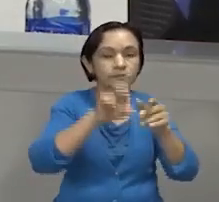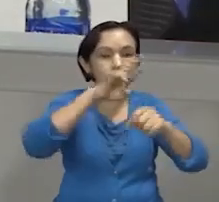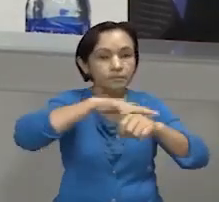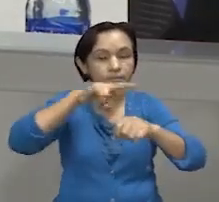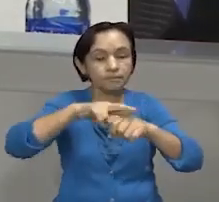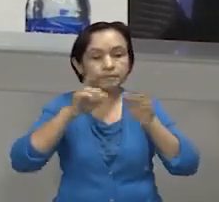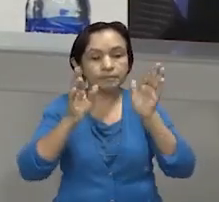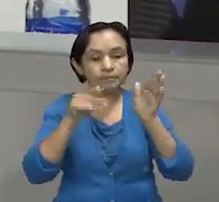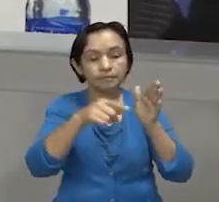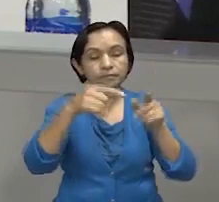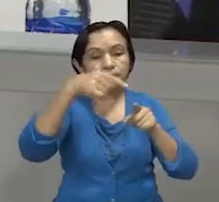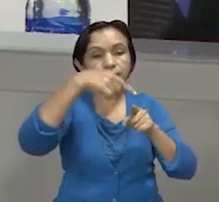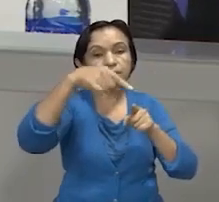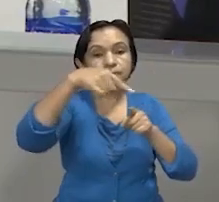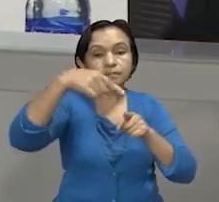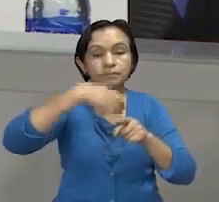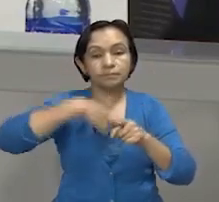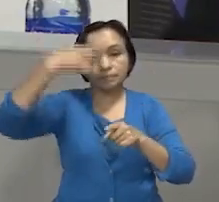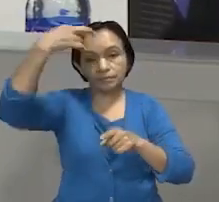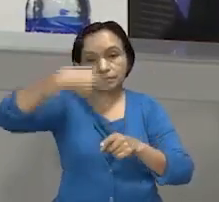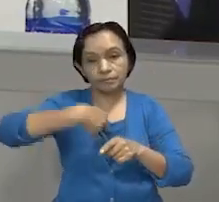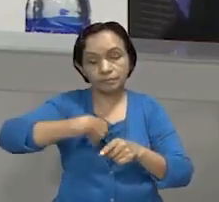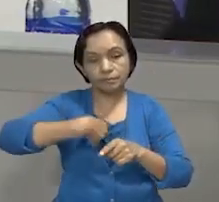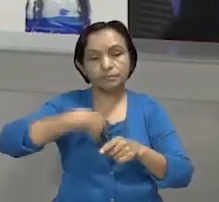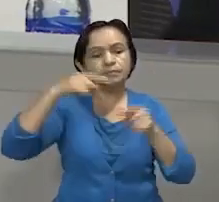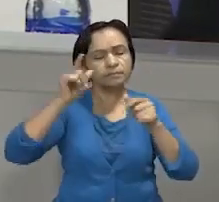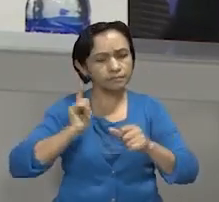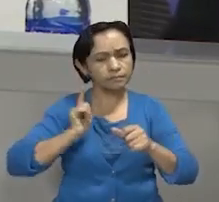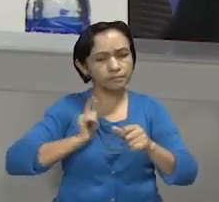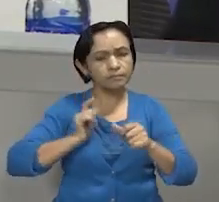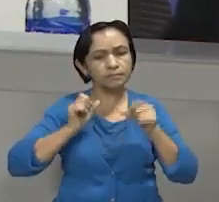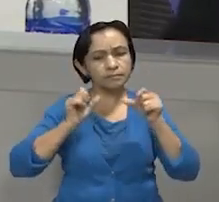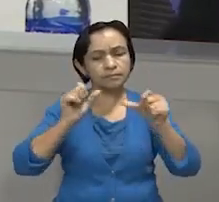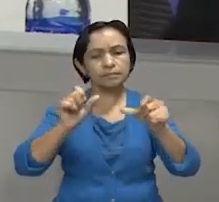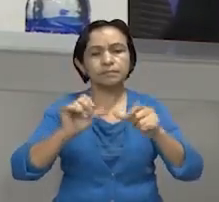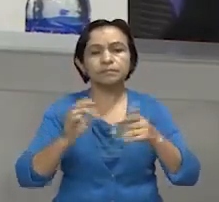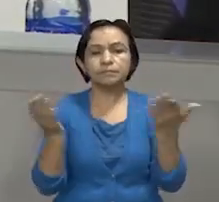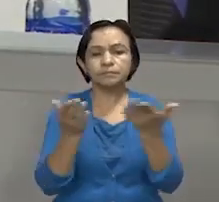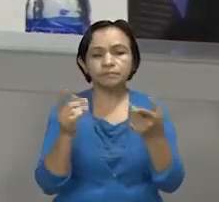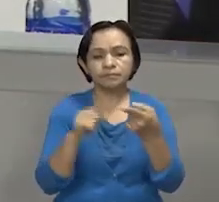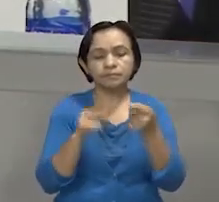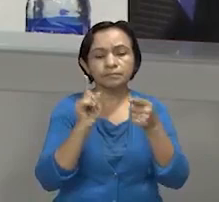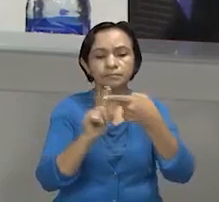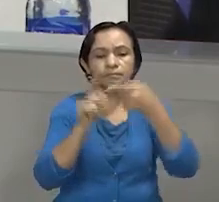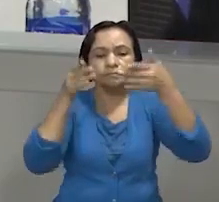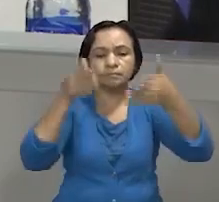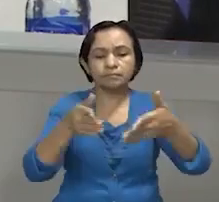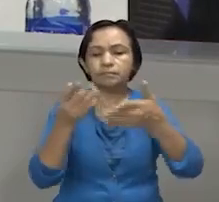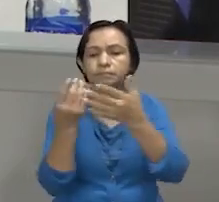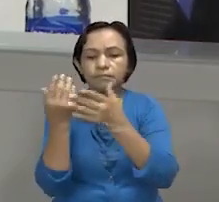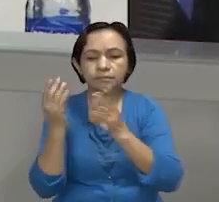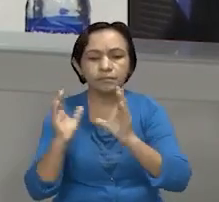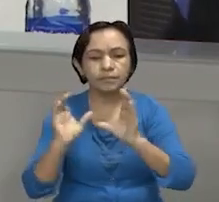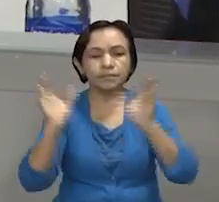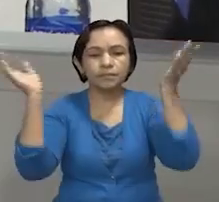competencias privativas de las municipalidades que tuvieron y que aún se mantienen en la actualidad, tales como cementerios, ornato,